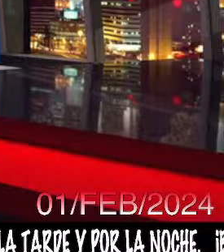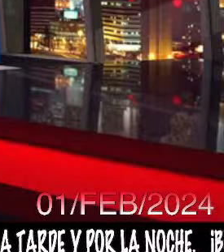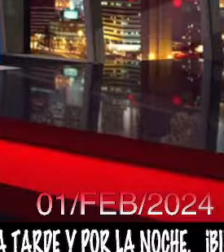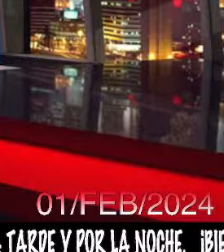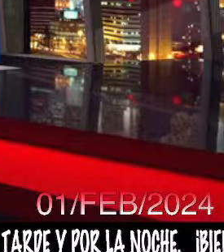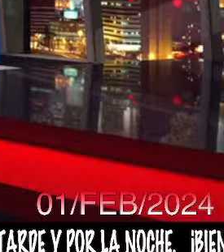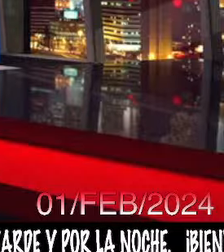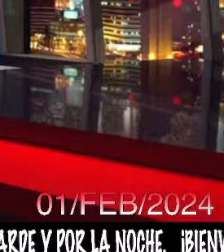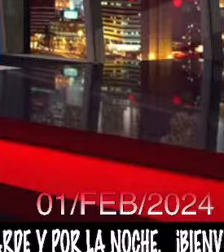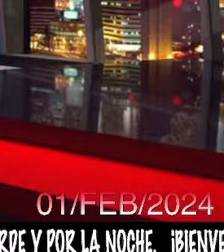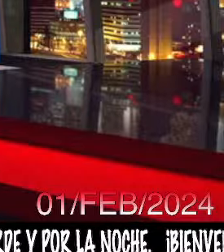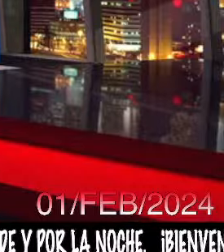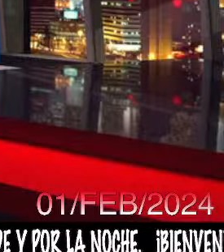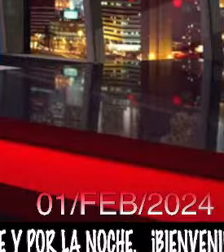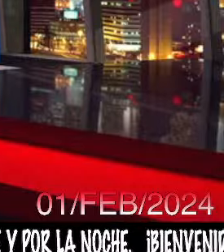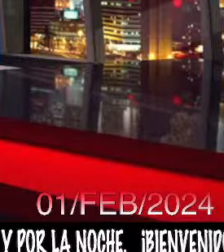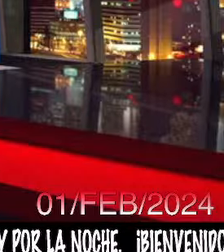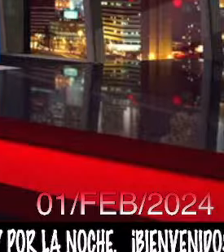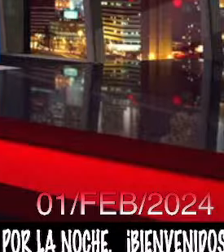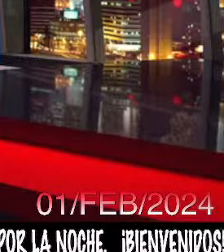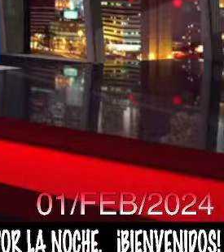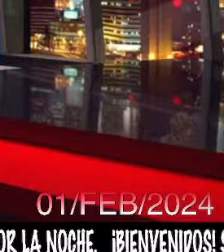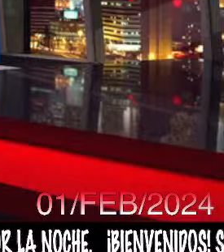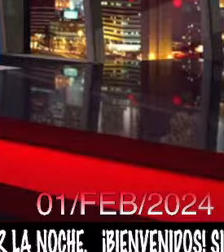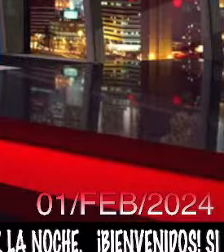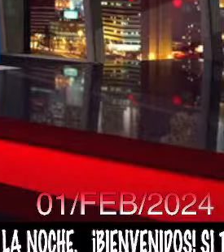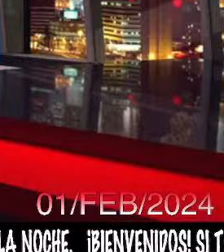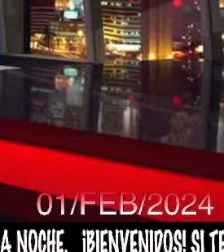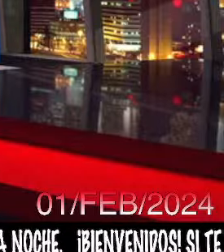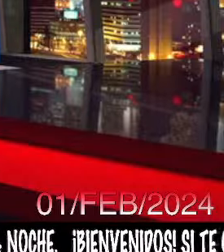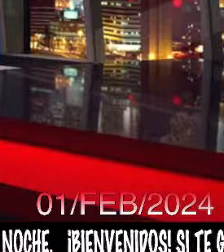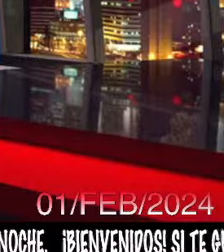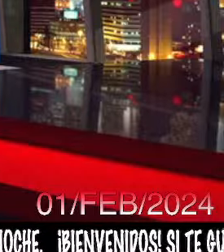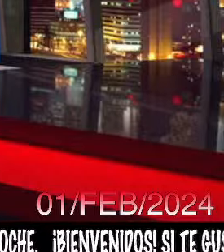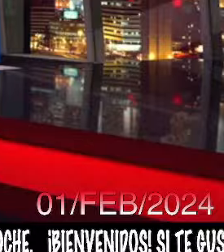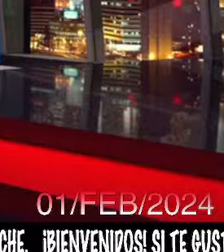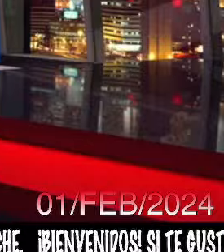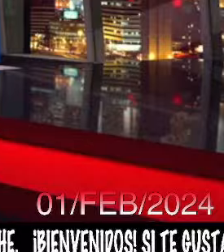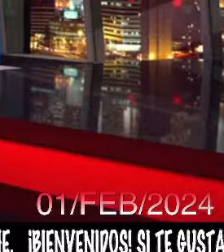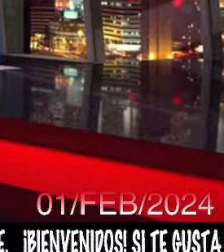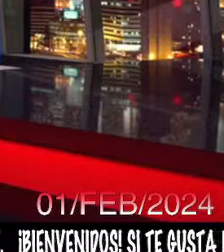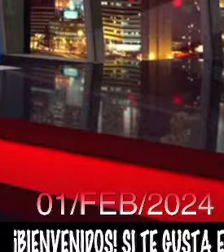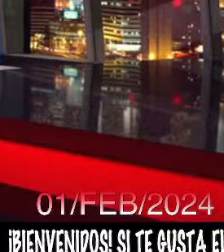Morena, antier también. Entonces, pues la pospusieron un poquito. Estaremos hablando de lo